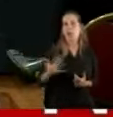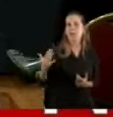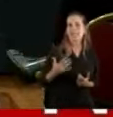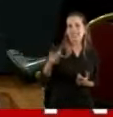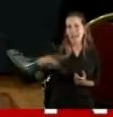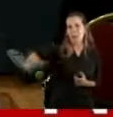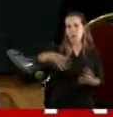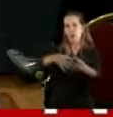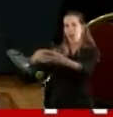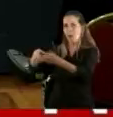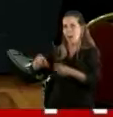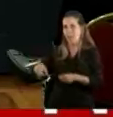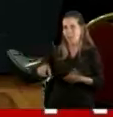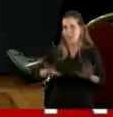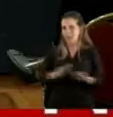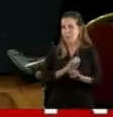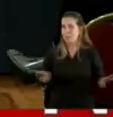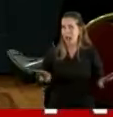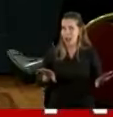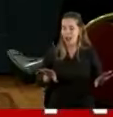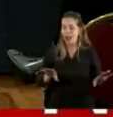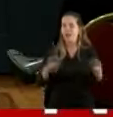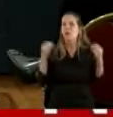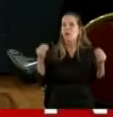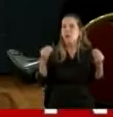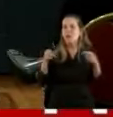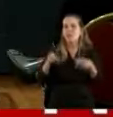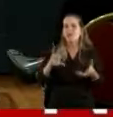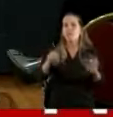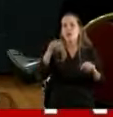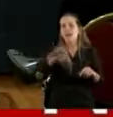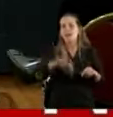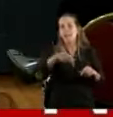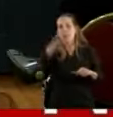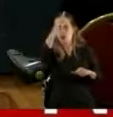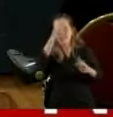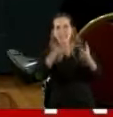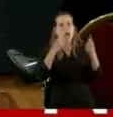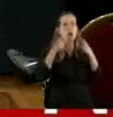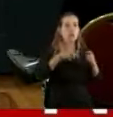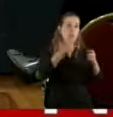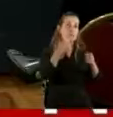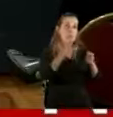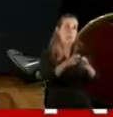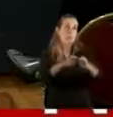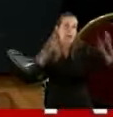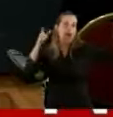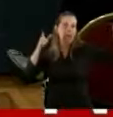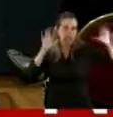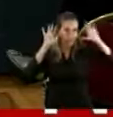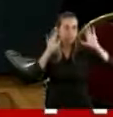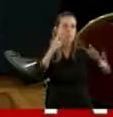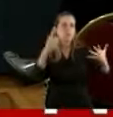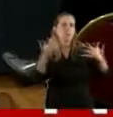de estas bandas, a diferencia de otras oportunidades? ¿Y en qué se diferencian estos operativos de saturación con los anteriores probados, inclusive con